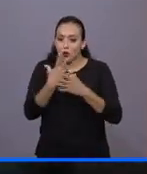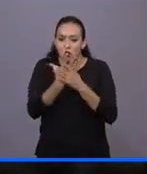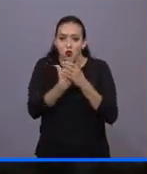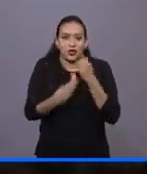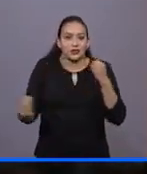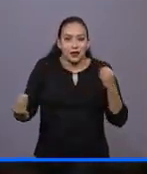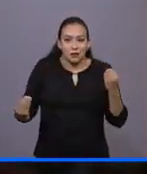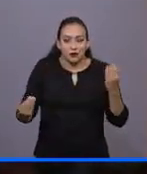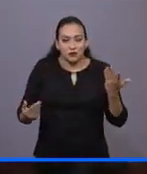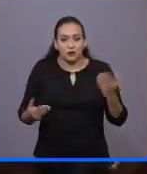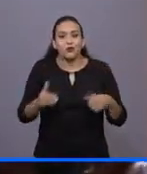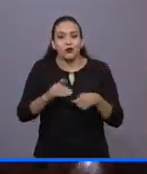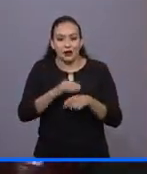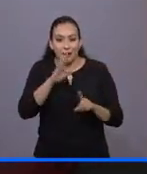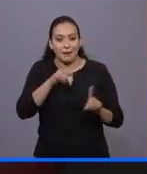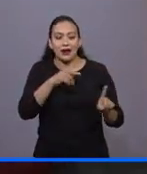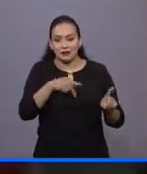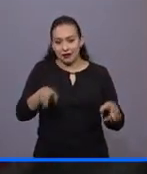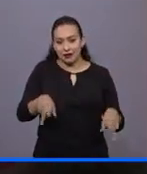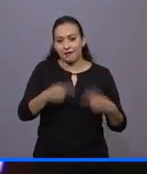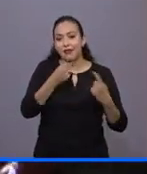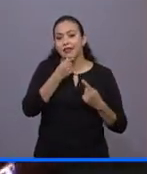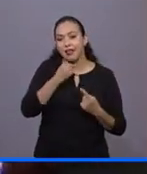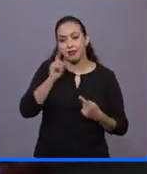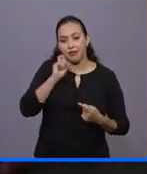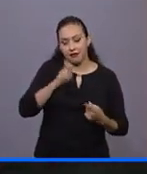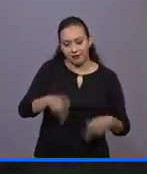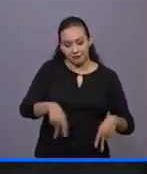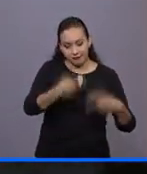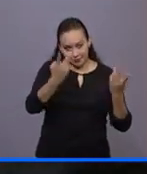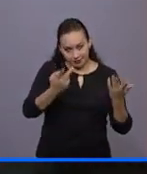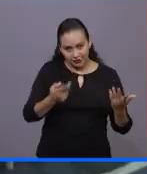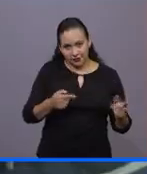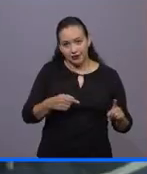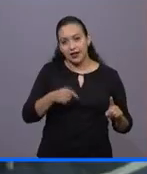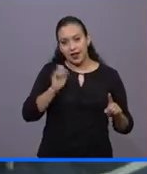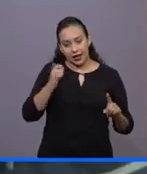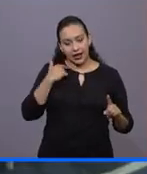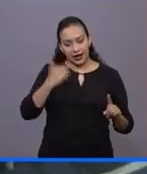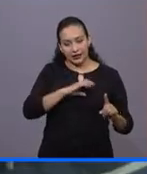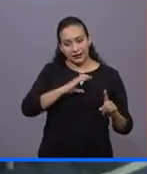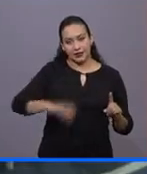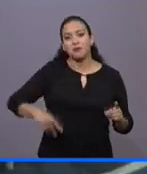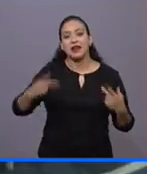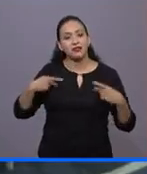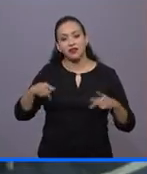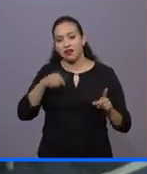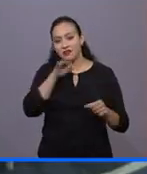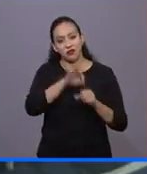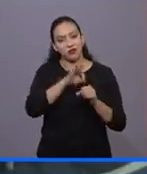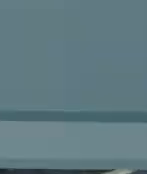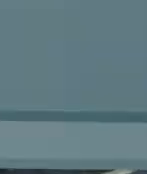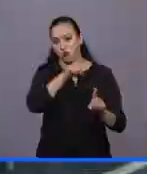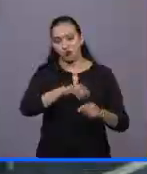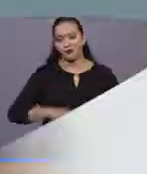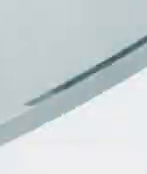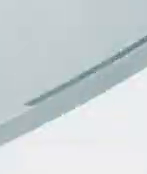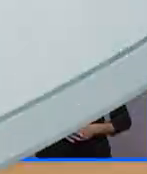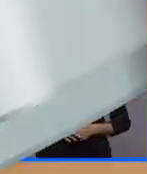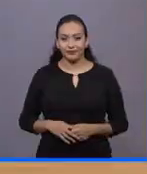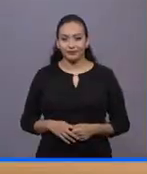justicia, ya que es acusado de trata de menores, lo que muestra que mantiene un alto número de simpatizantes.